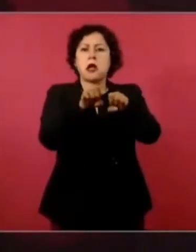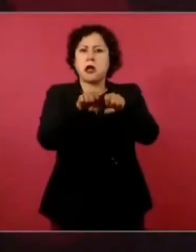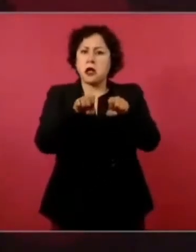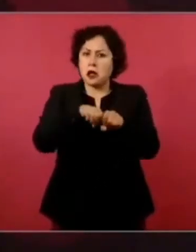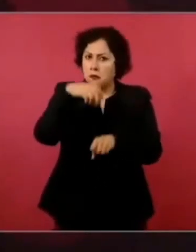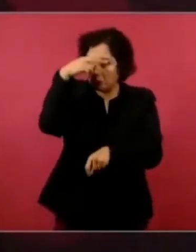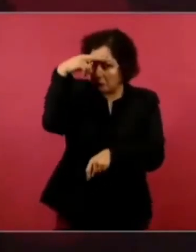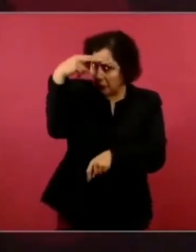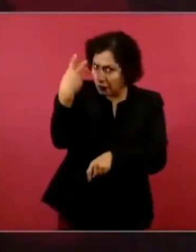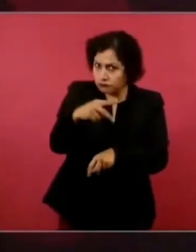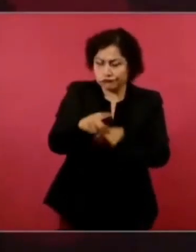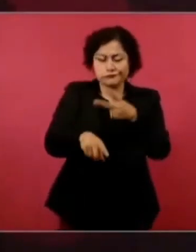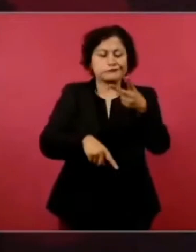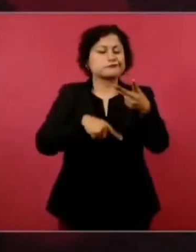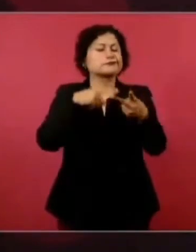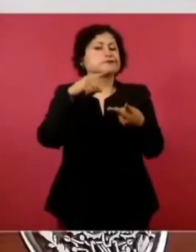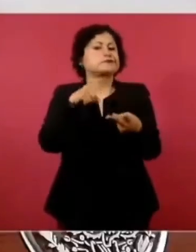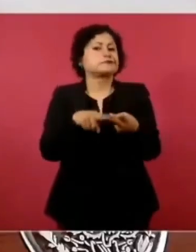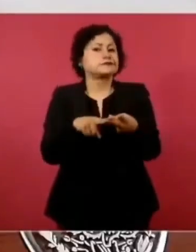cómo va